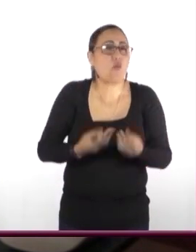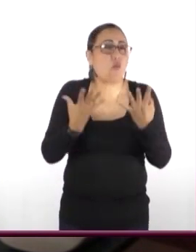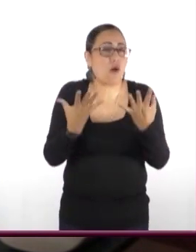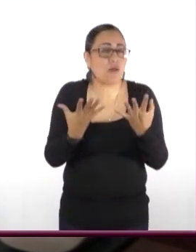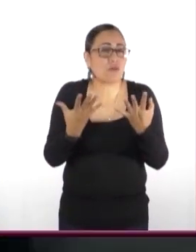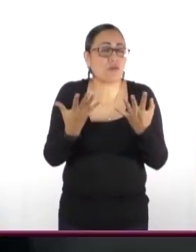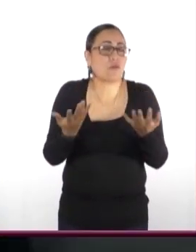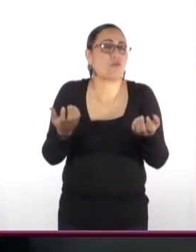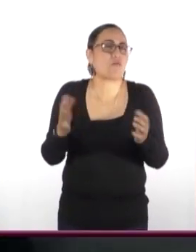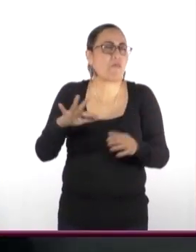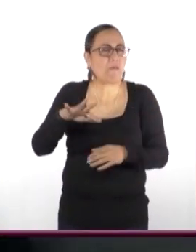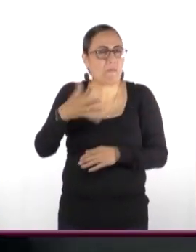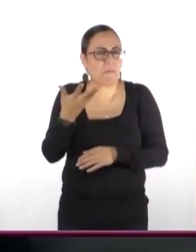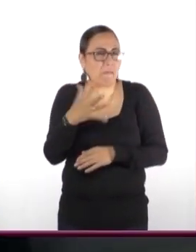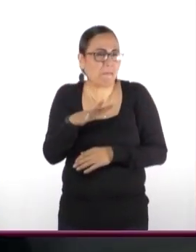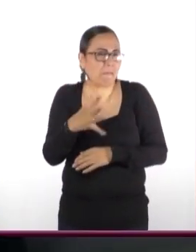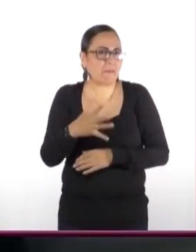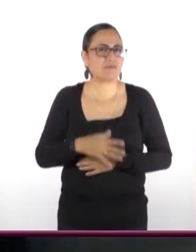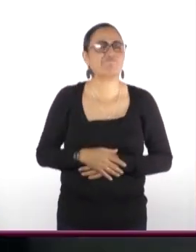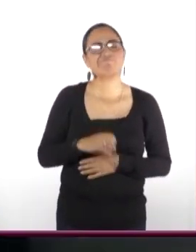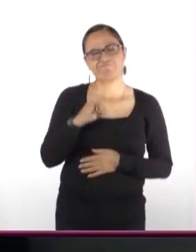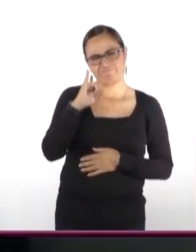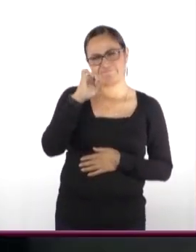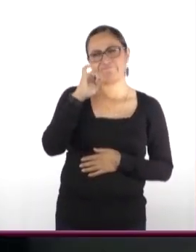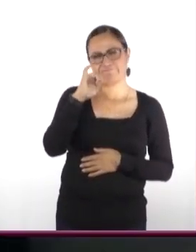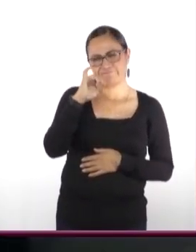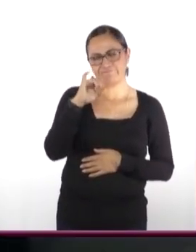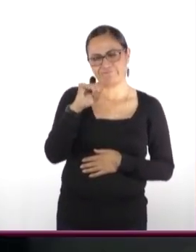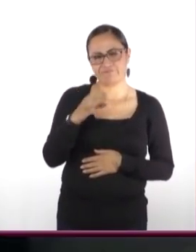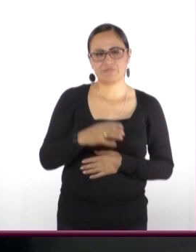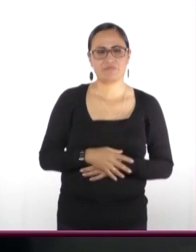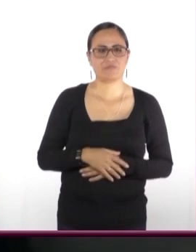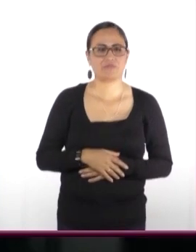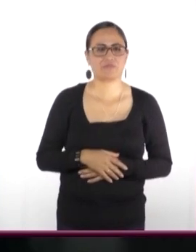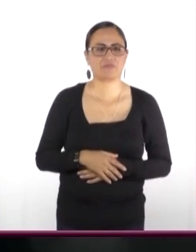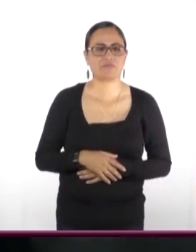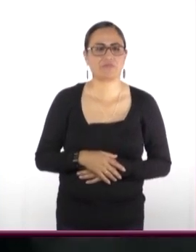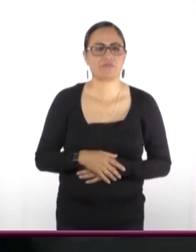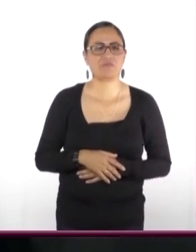Sí, pero eso desde luego es